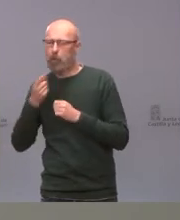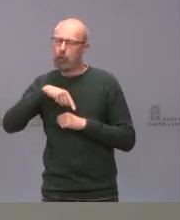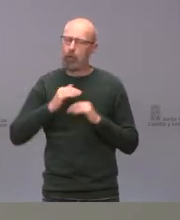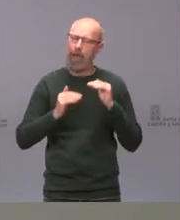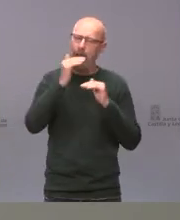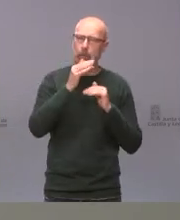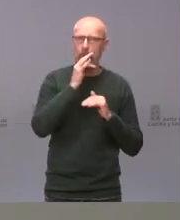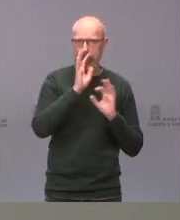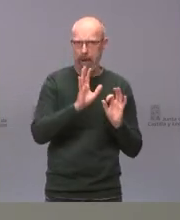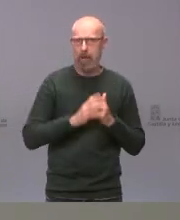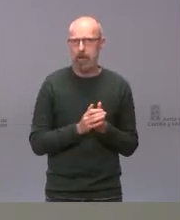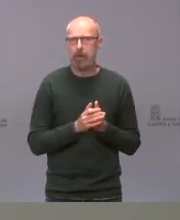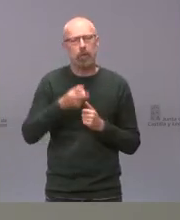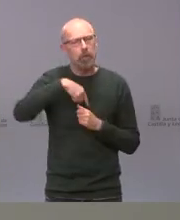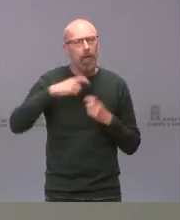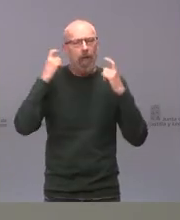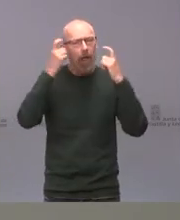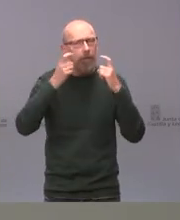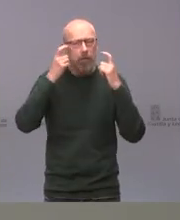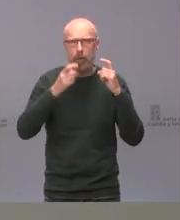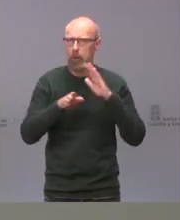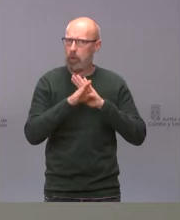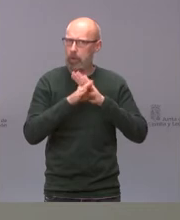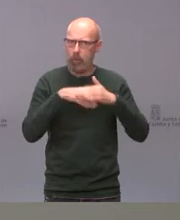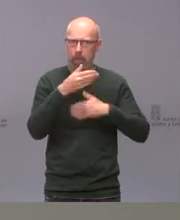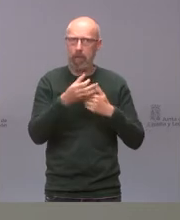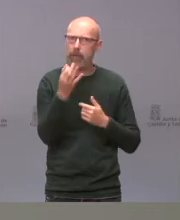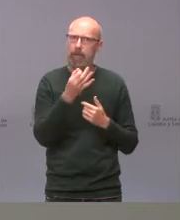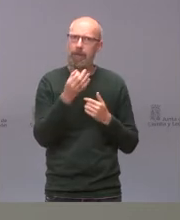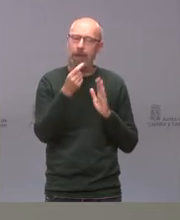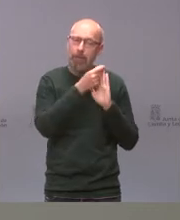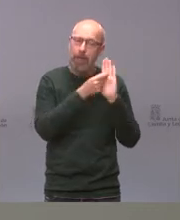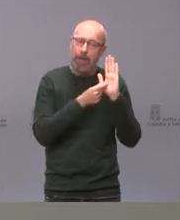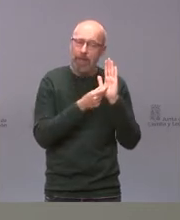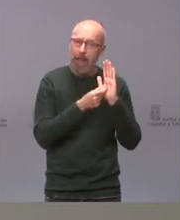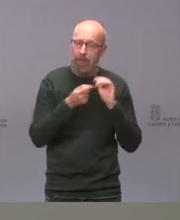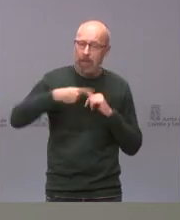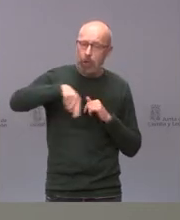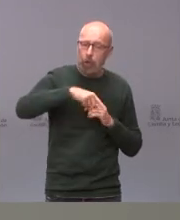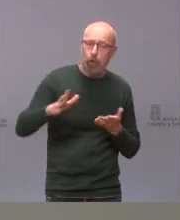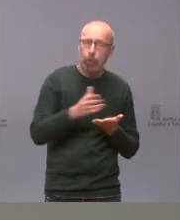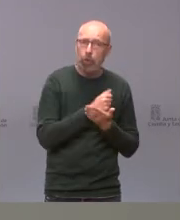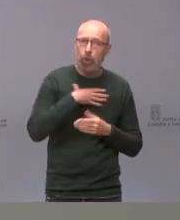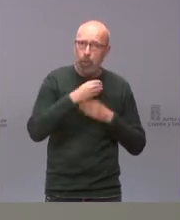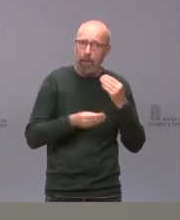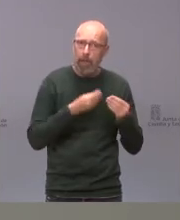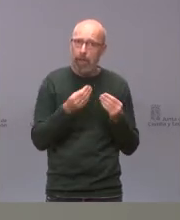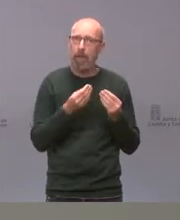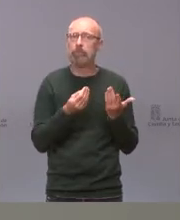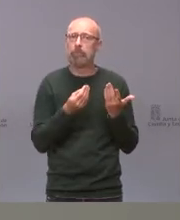seguir consiguiéndolo y yo creo que las medidas que entre todos podemos poner en marcha podemos ser capaces